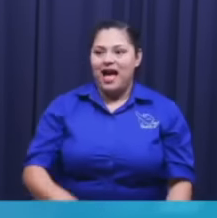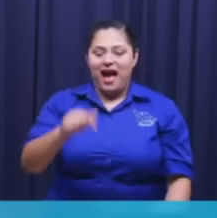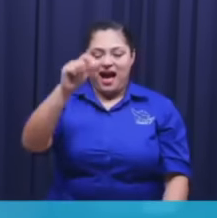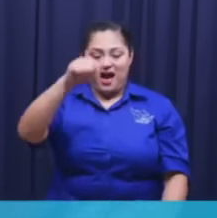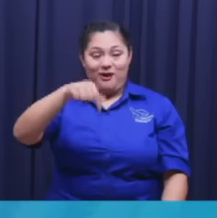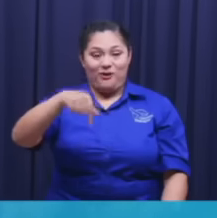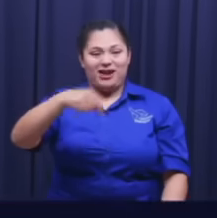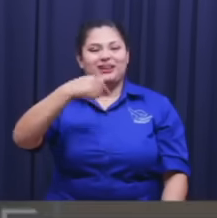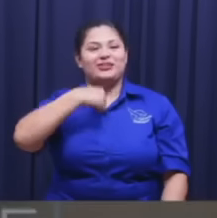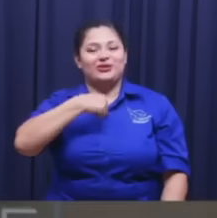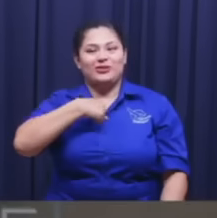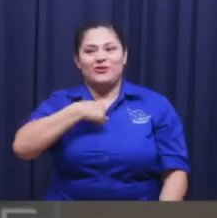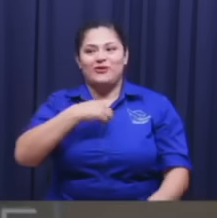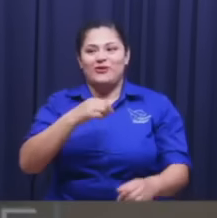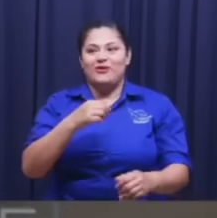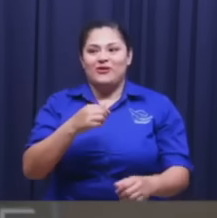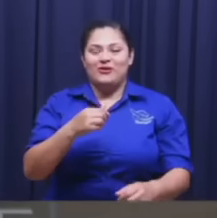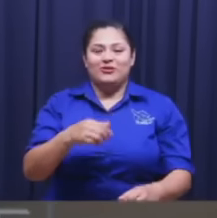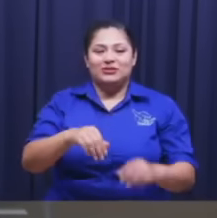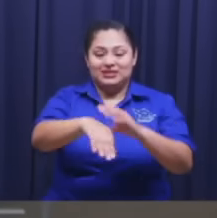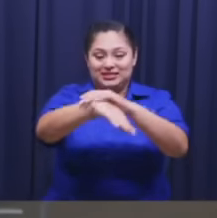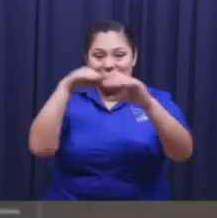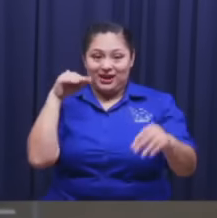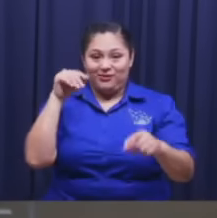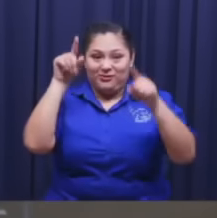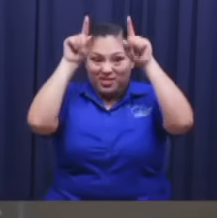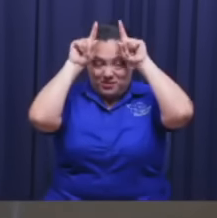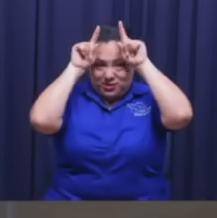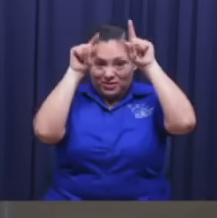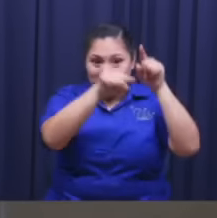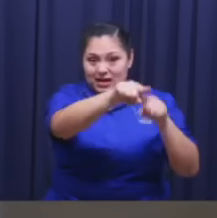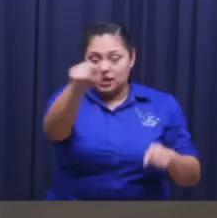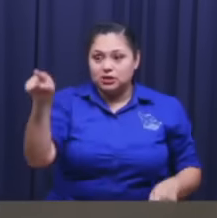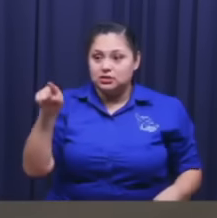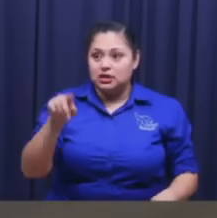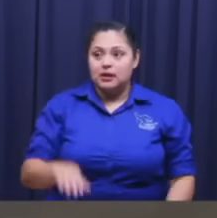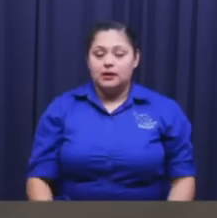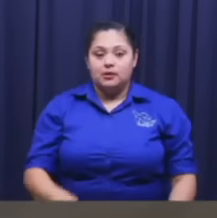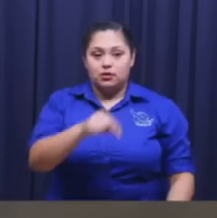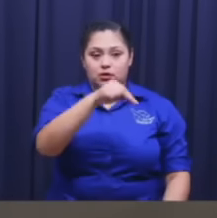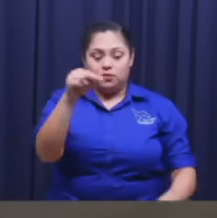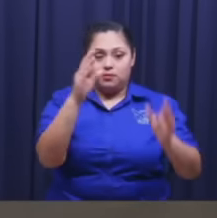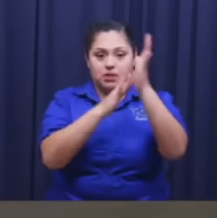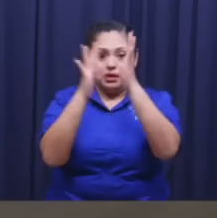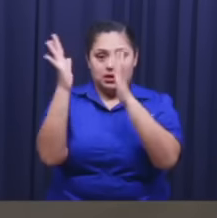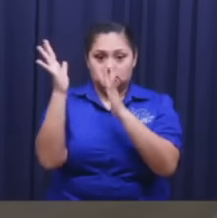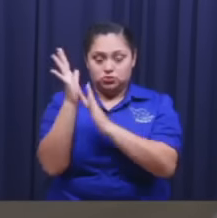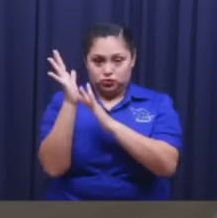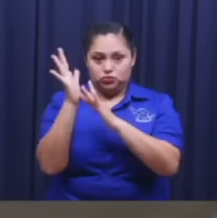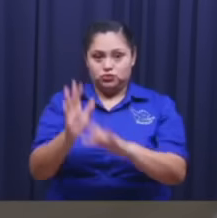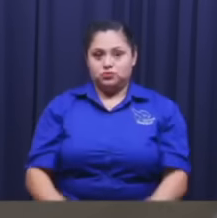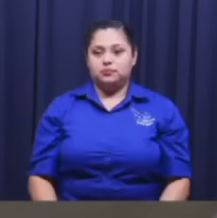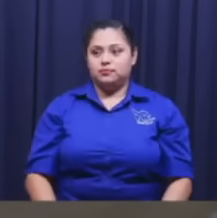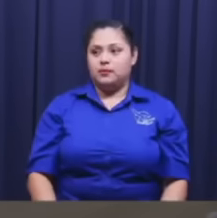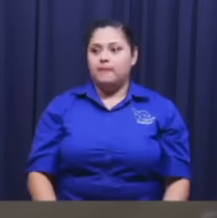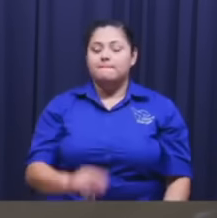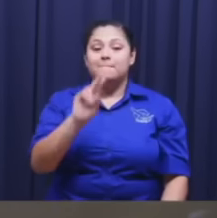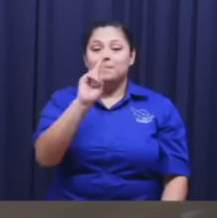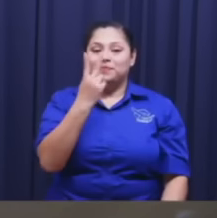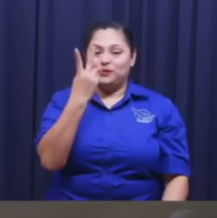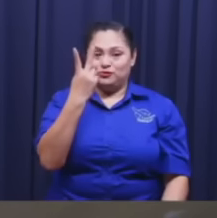Payback. En el nombre de Jesús, te descontamino tu nombre. Y